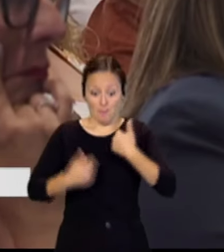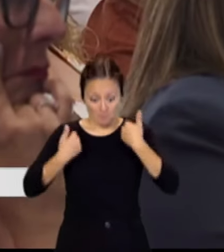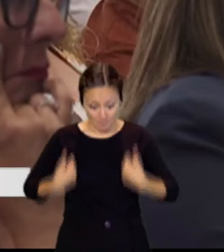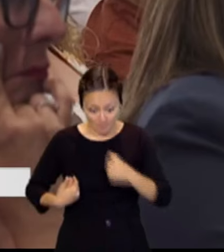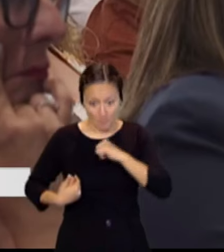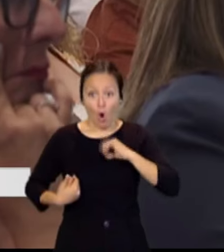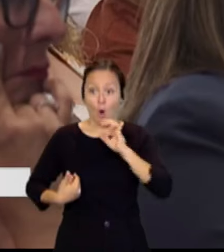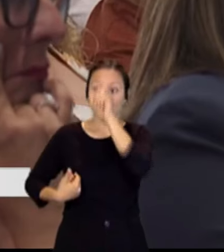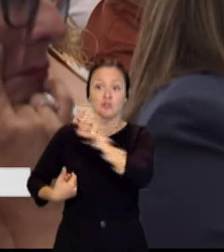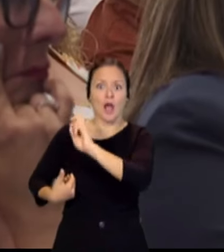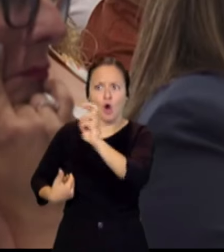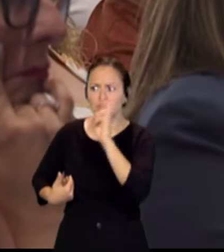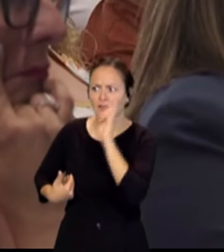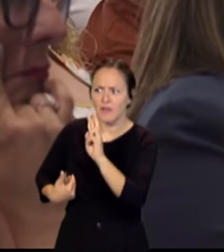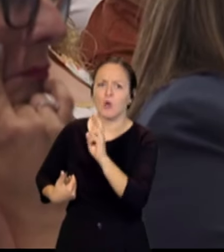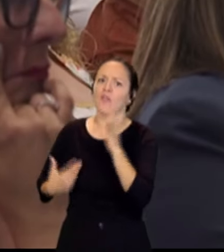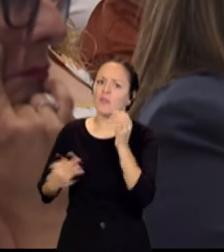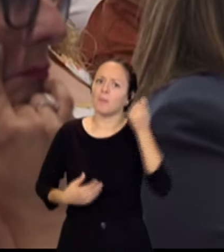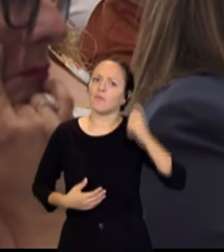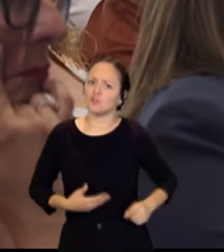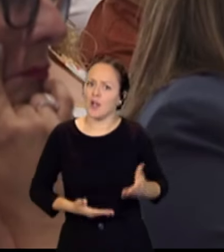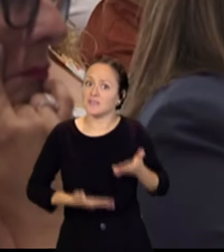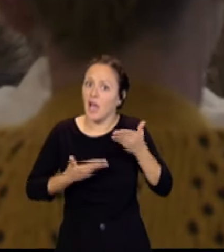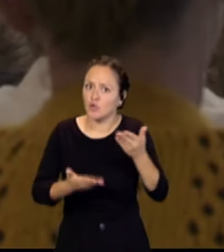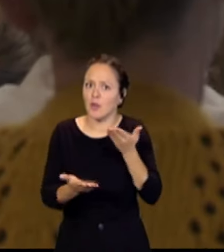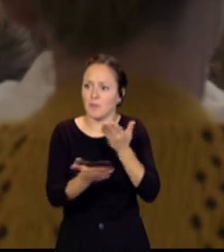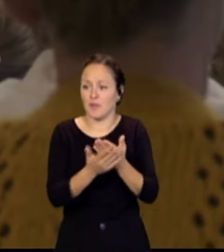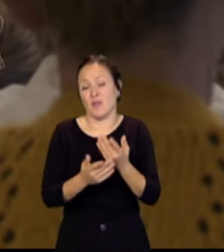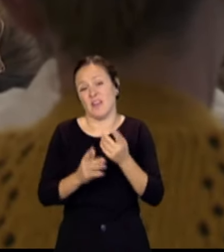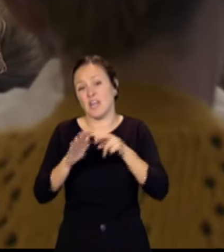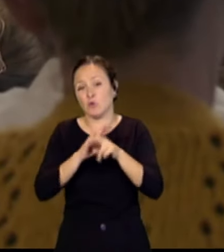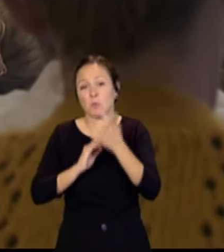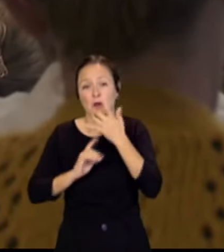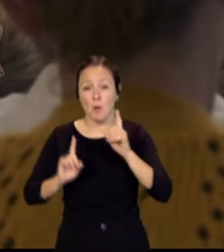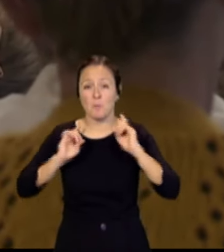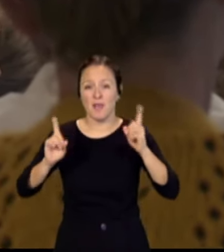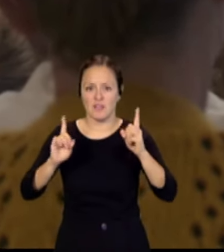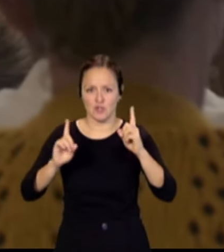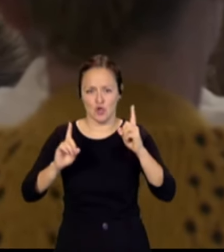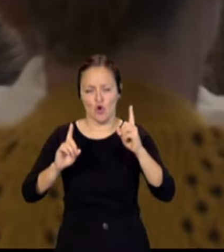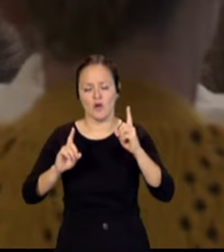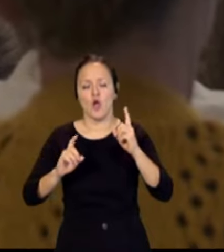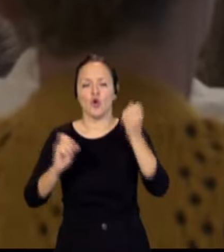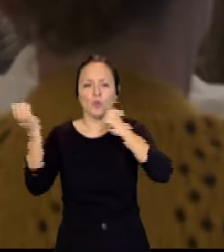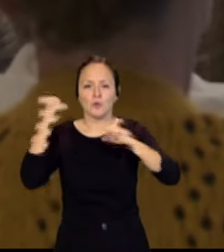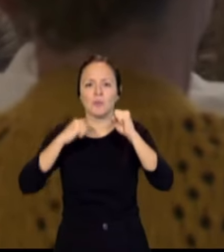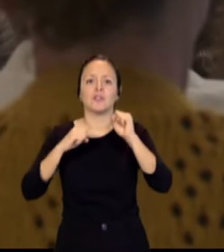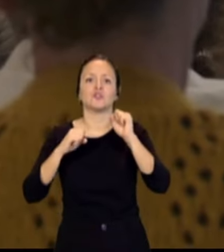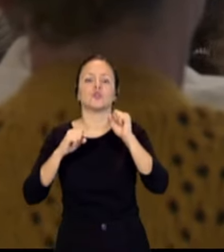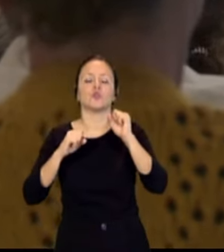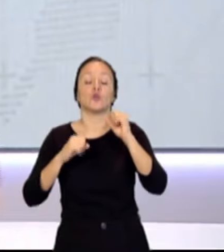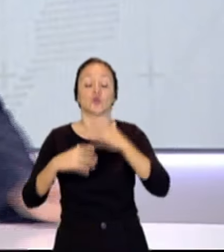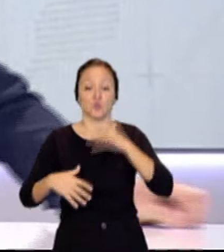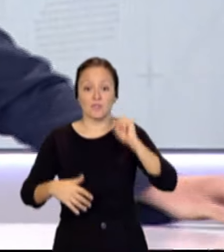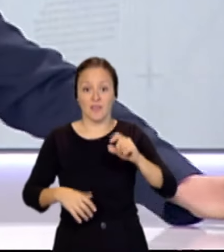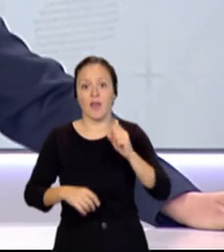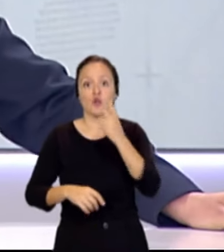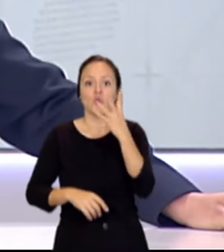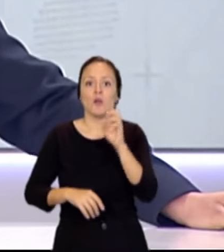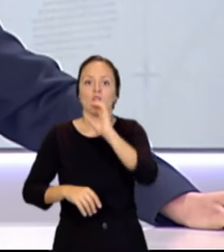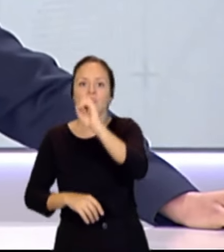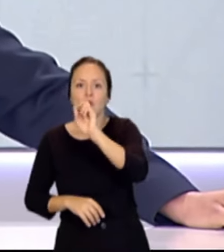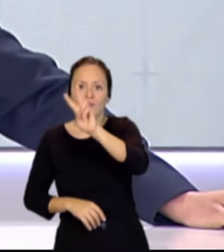ayuda a profesionales con recursos como el teléfono de prevención a la conducta suicida el 024 y